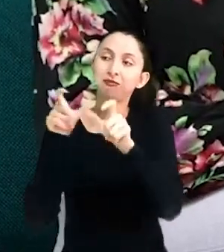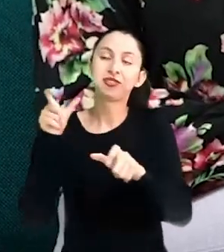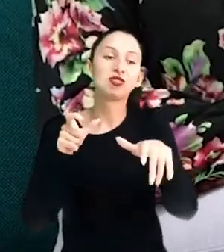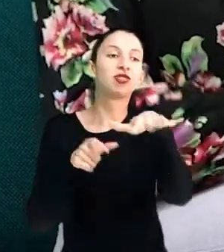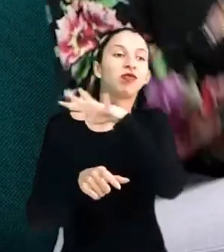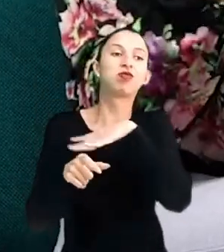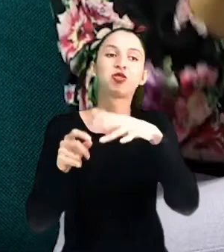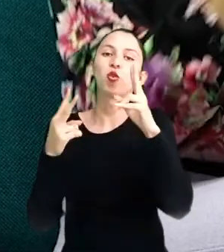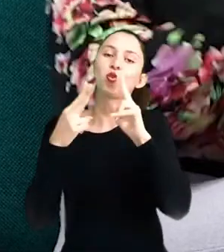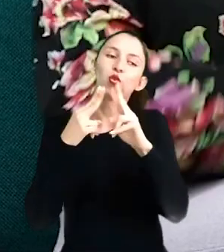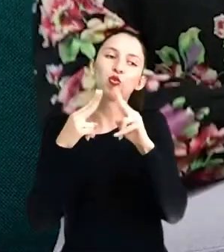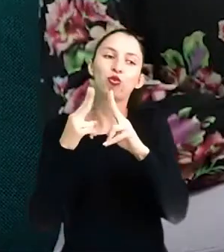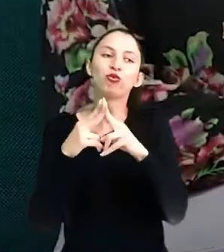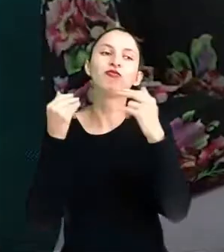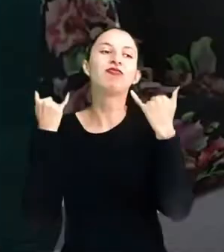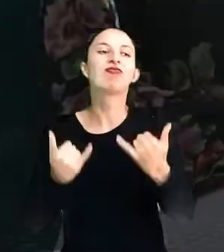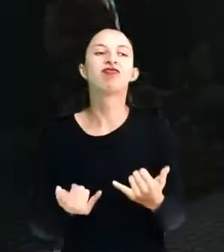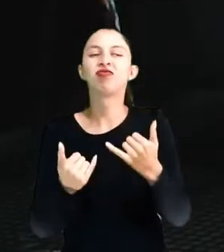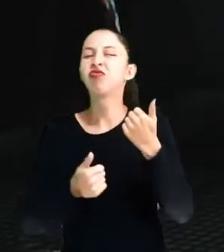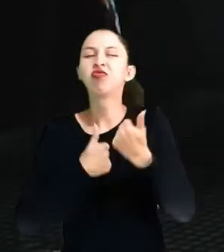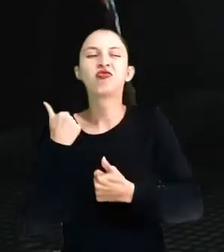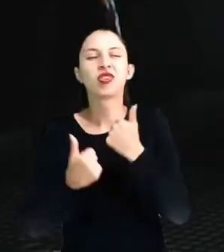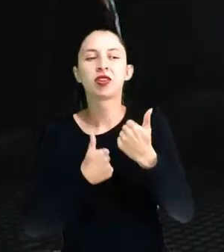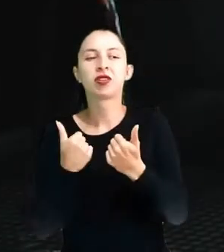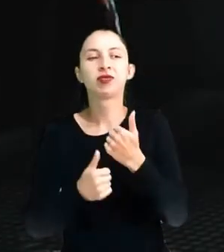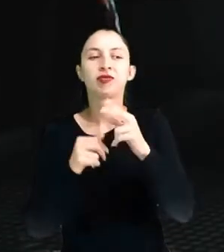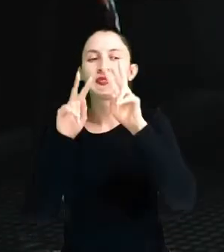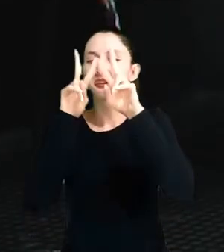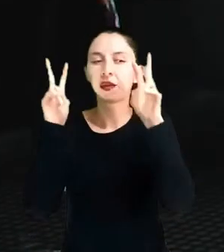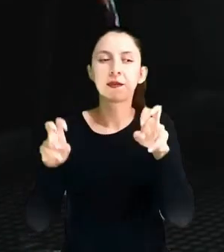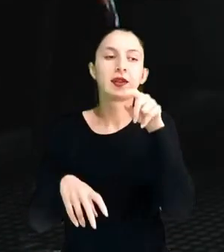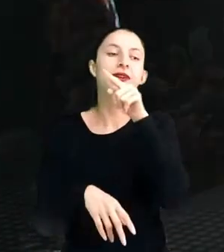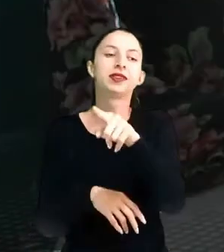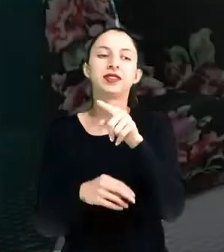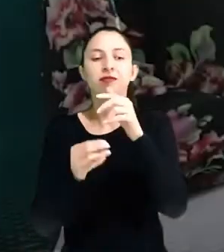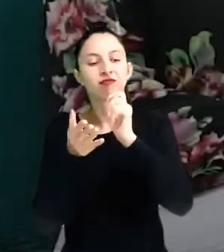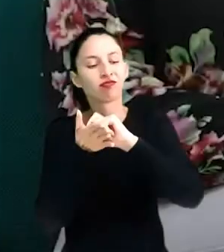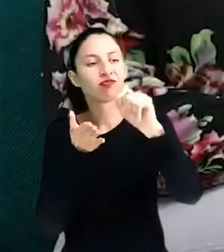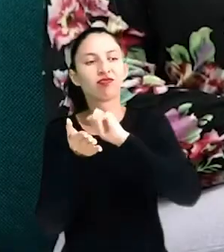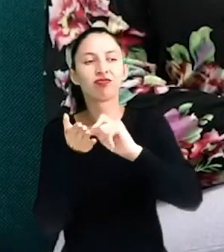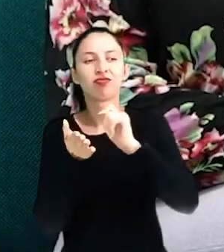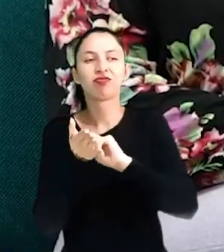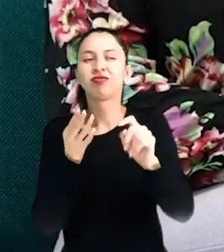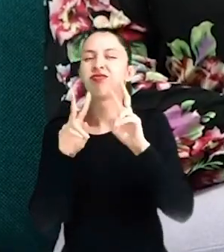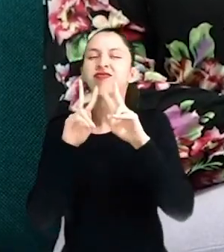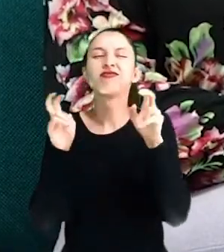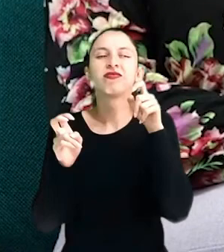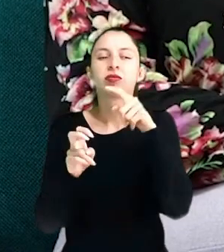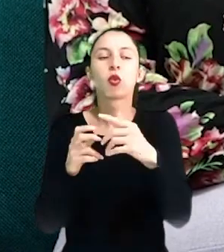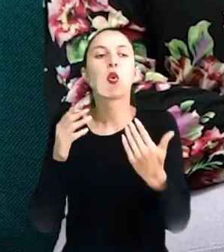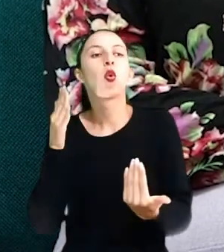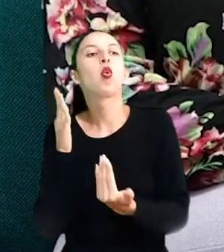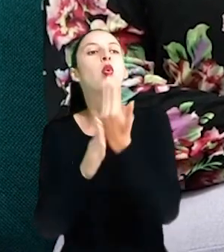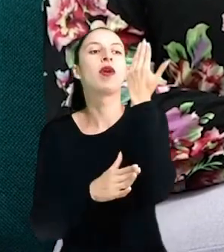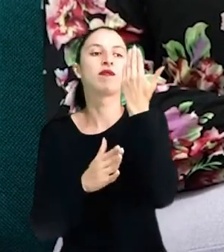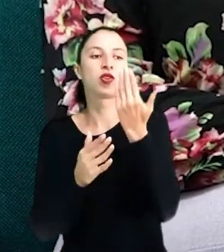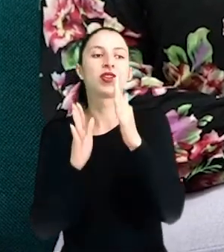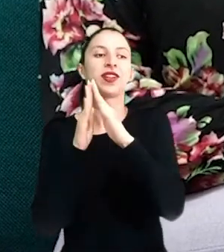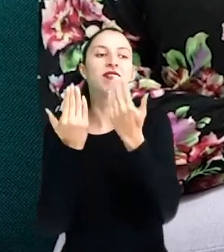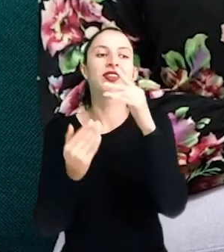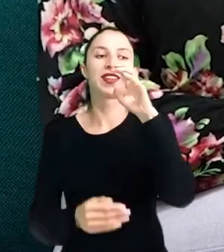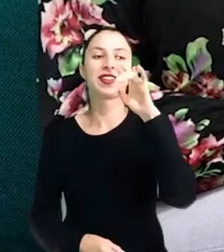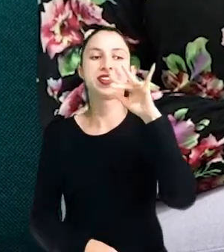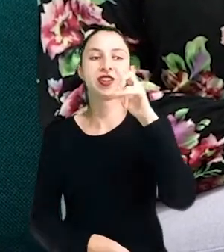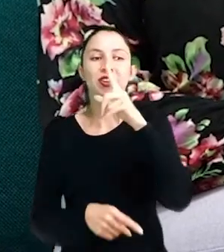invito también a usted y a los televidentes para que conozcamos a continuación de qué otros temas se está escribiendo al interior de nuestra universidad